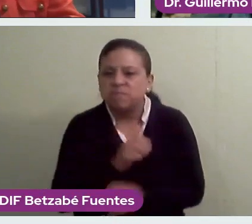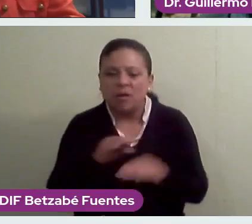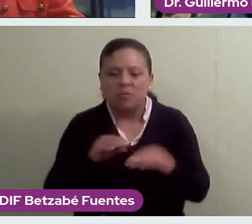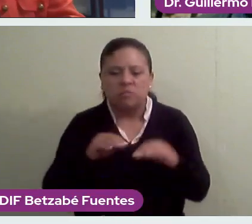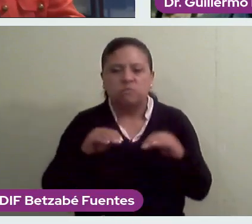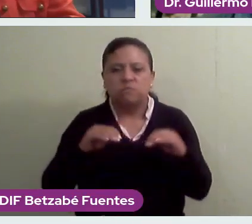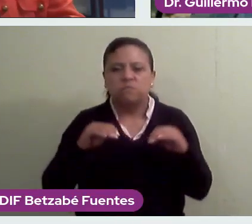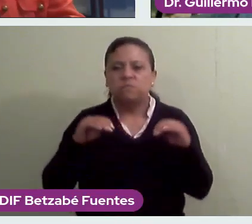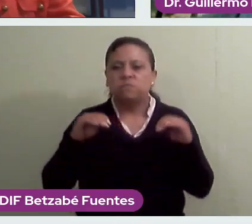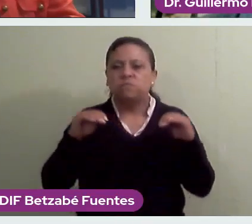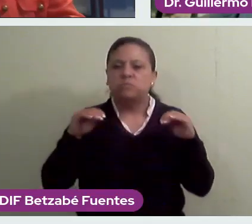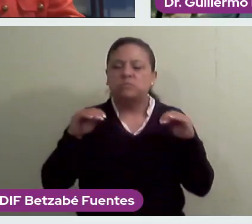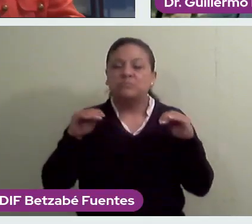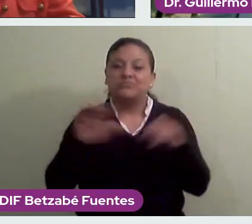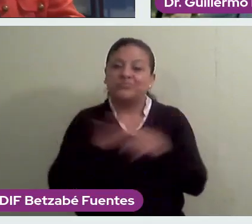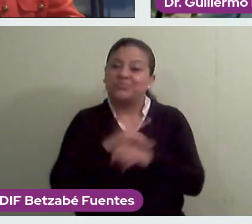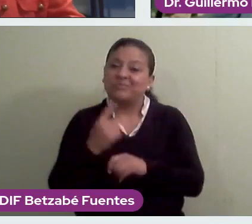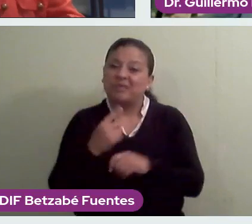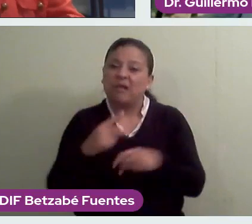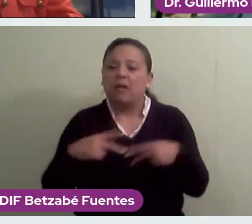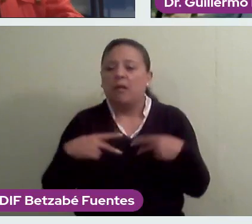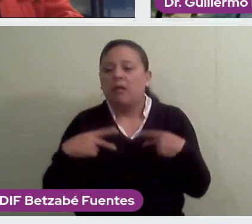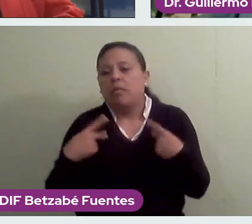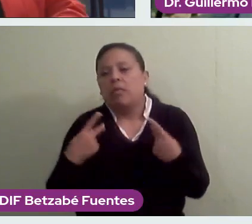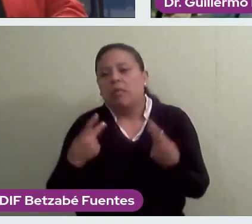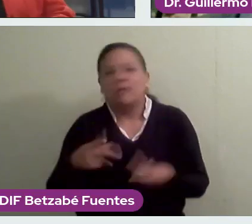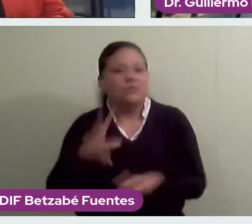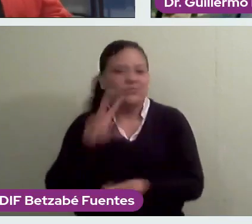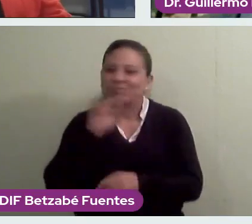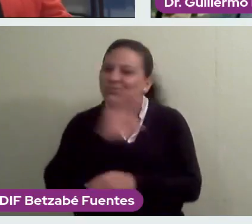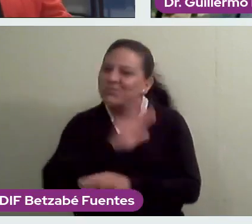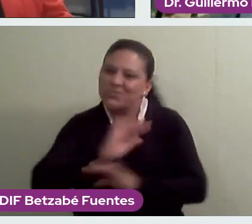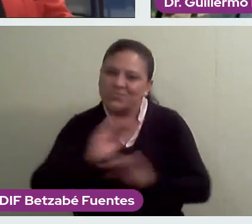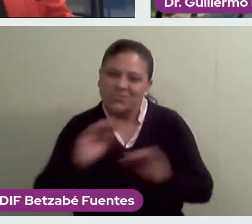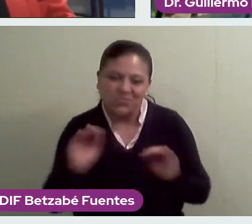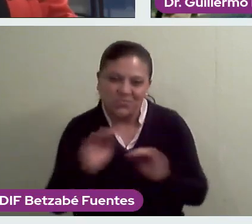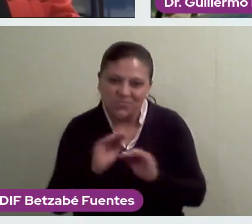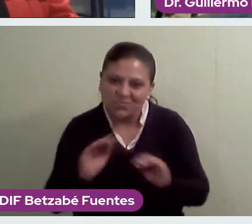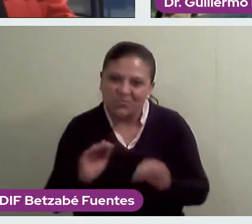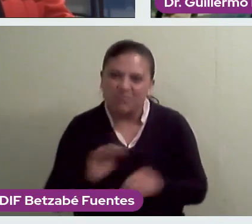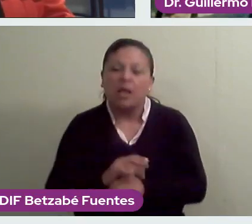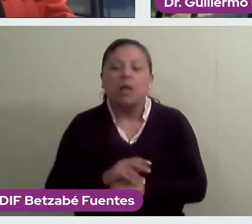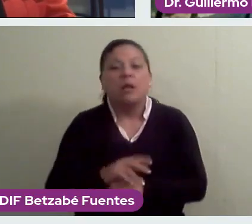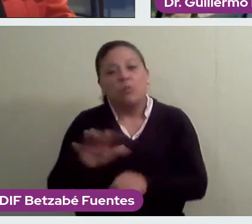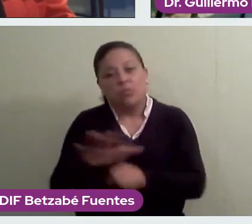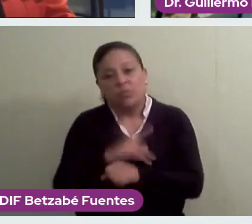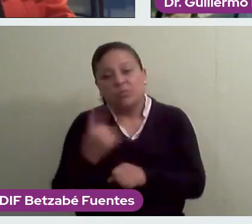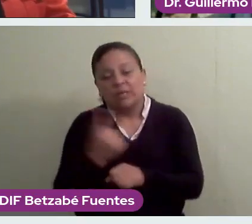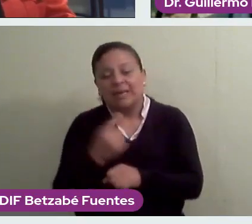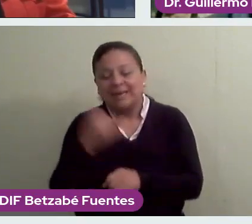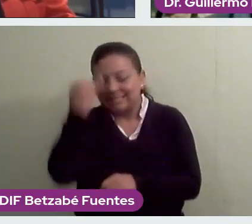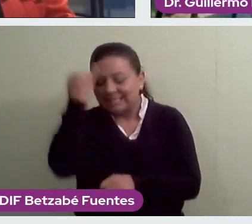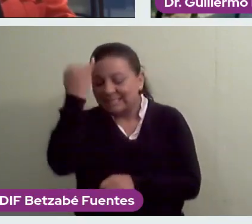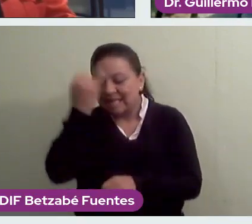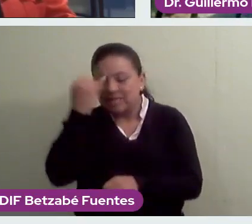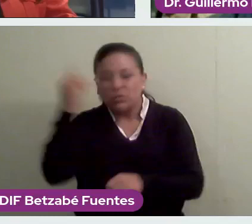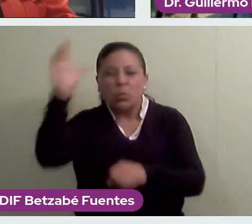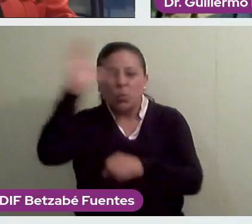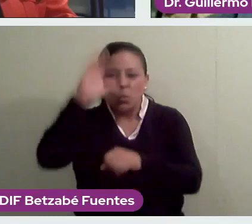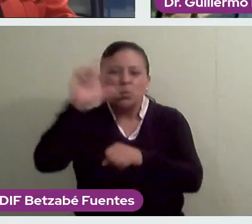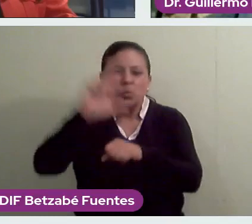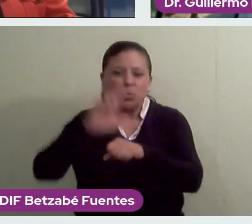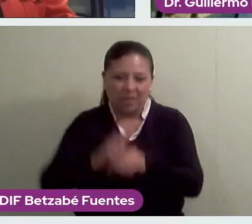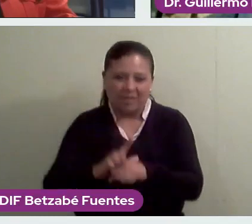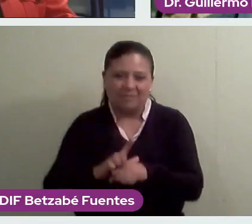¿Creen que soy débil o qué? ¿No? Pero todo esto está asociado también al machismo, ¿no? O sea, uno no viene solito,